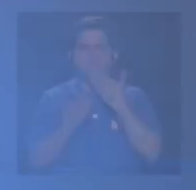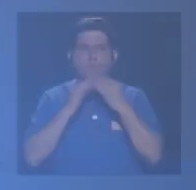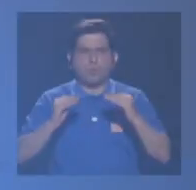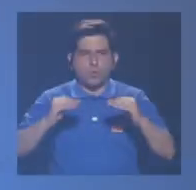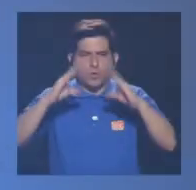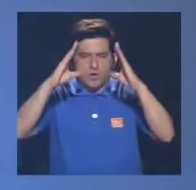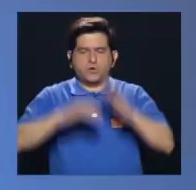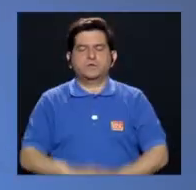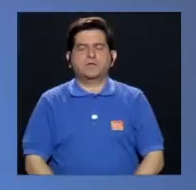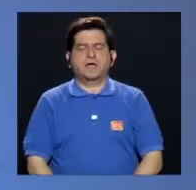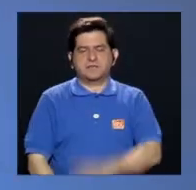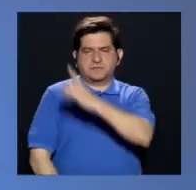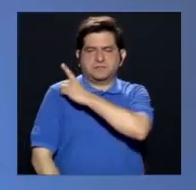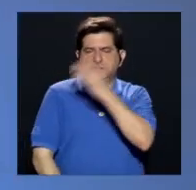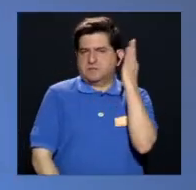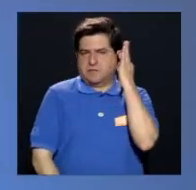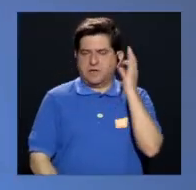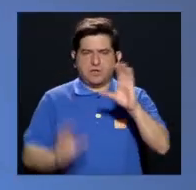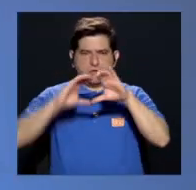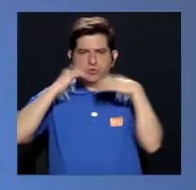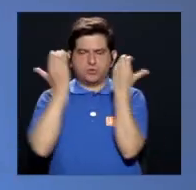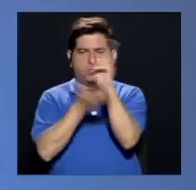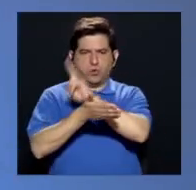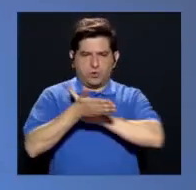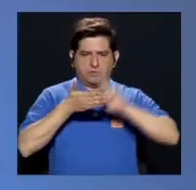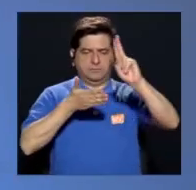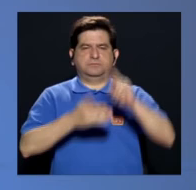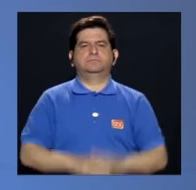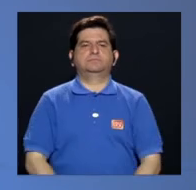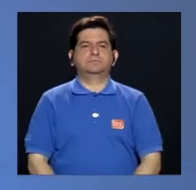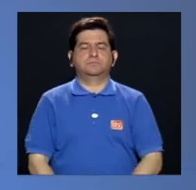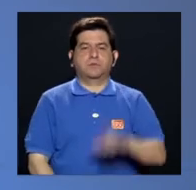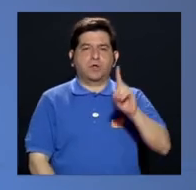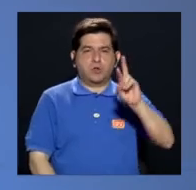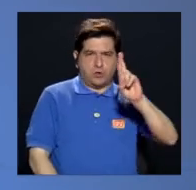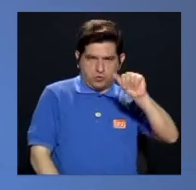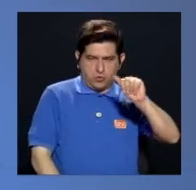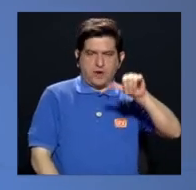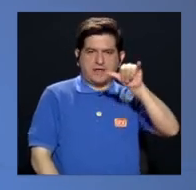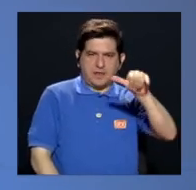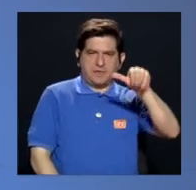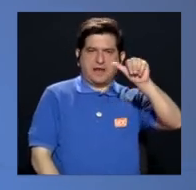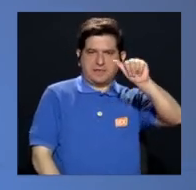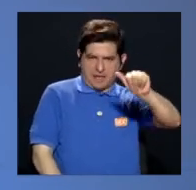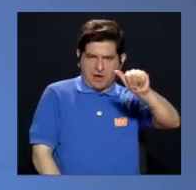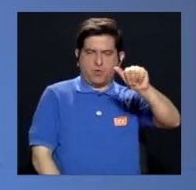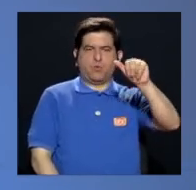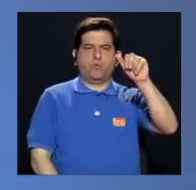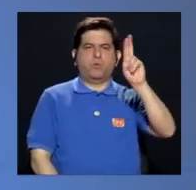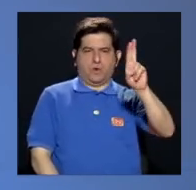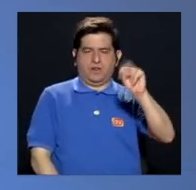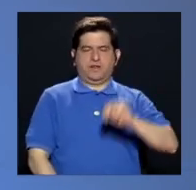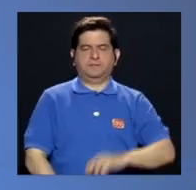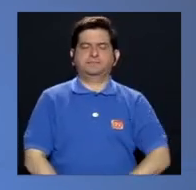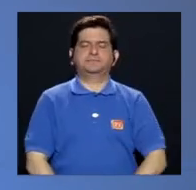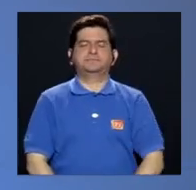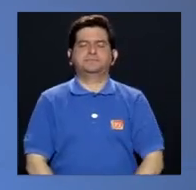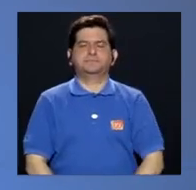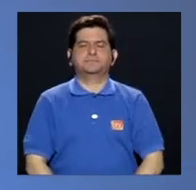Buenos días, señora directora del Consejo Universitario, doctora Yamilet Angulo